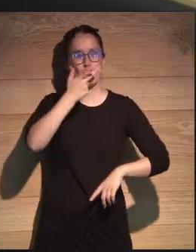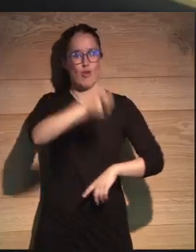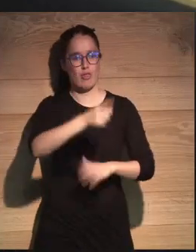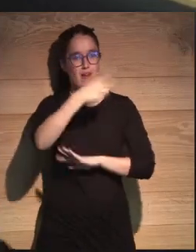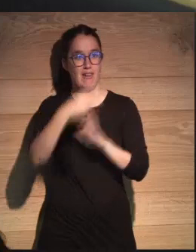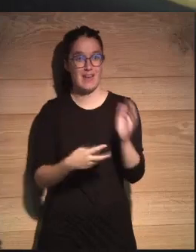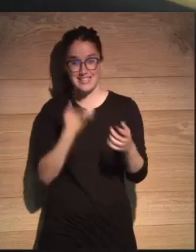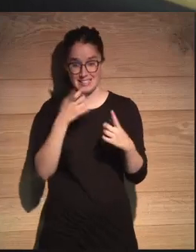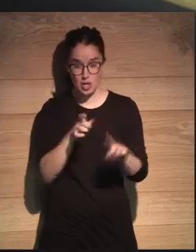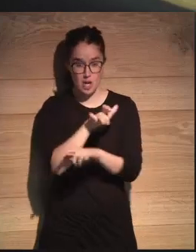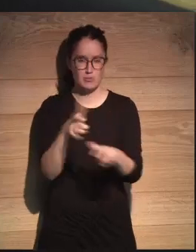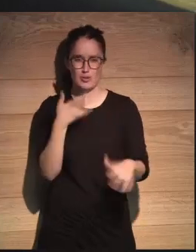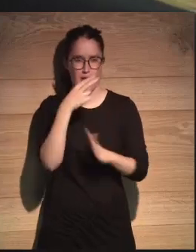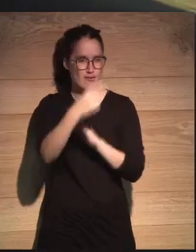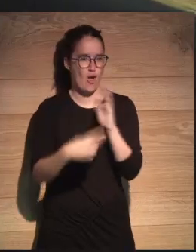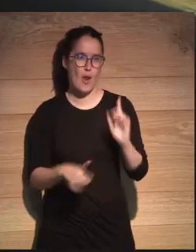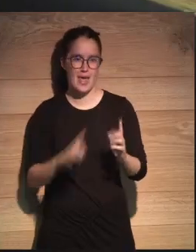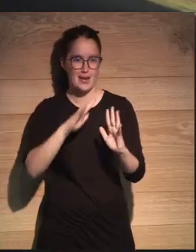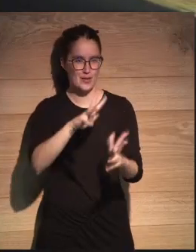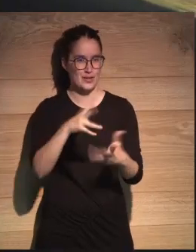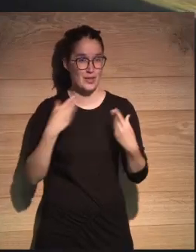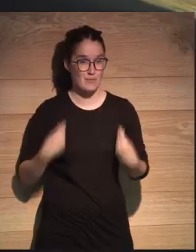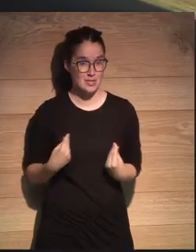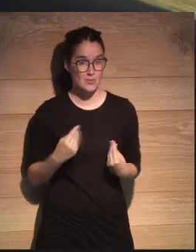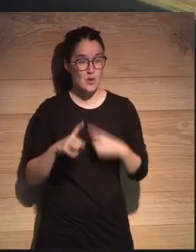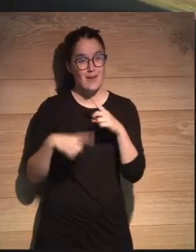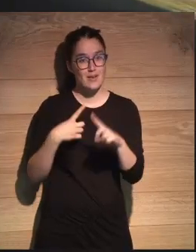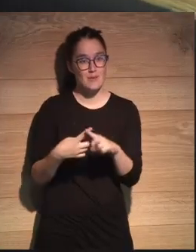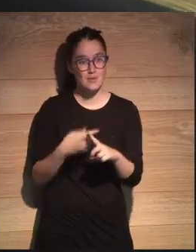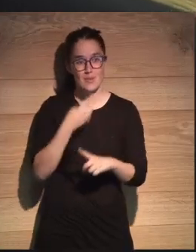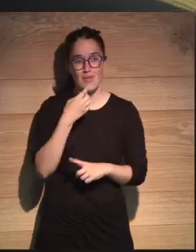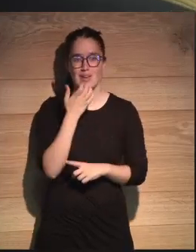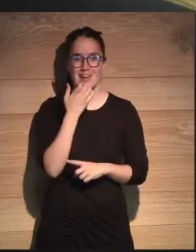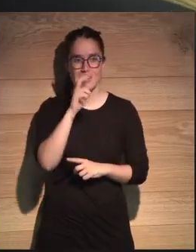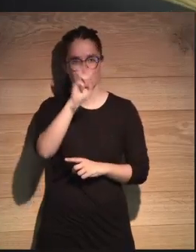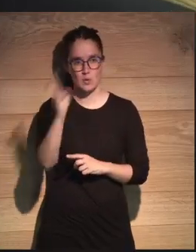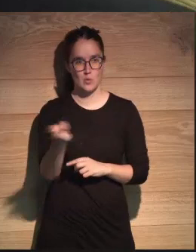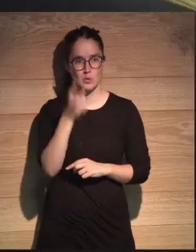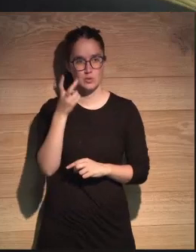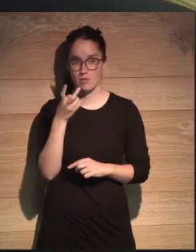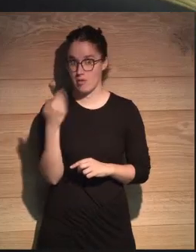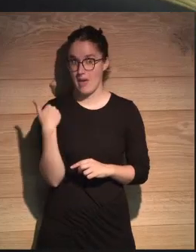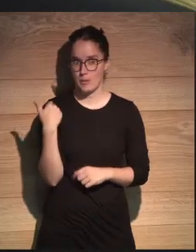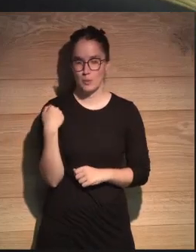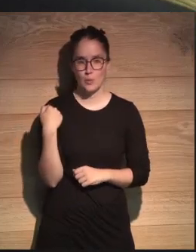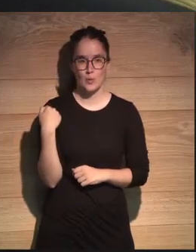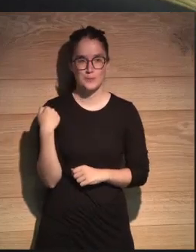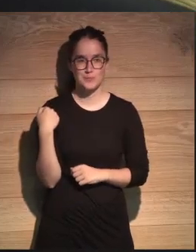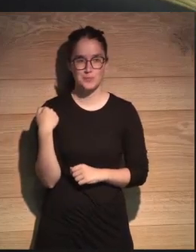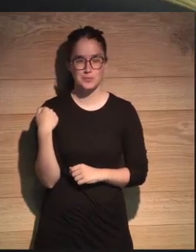no se para a leer la noticia. Y además os voy a poner otro ejemplo muy reciente.